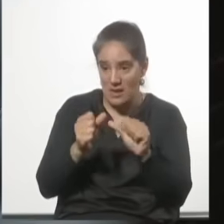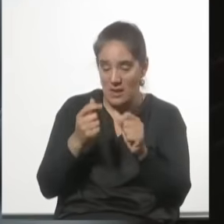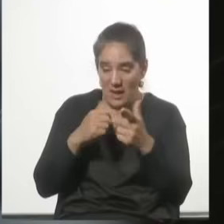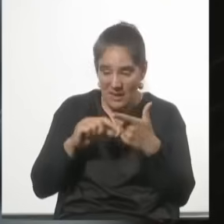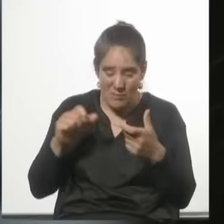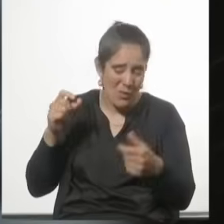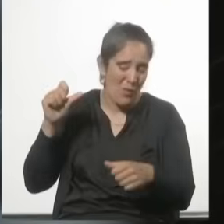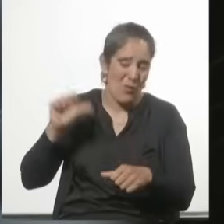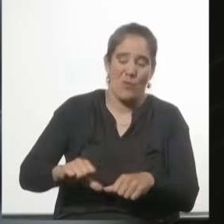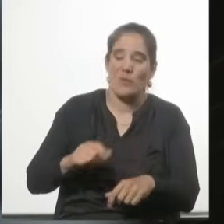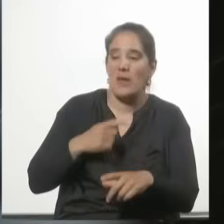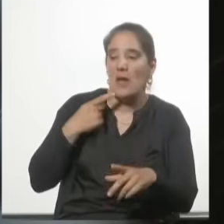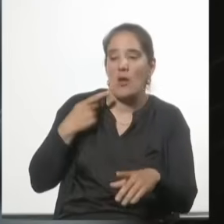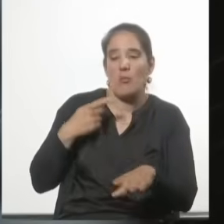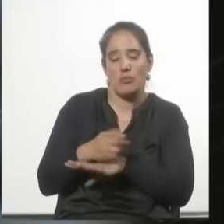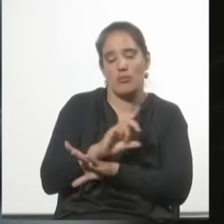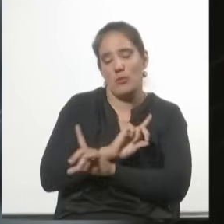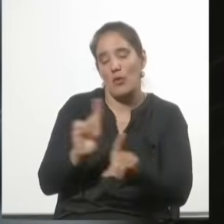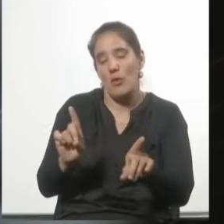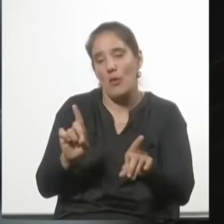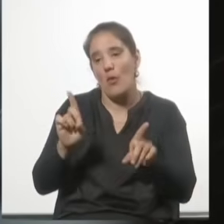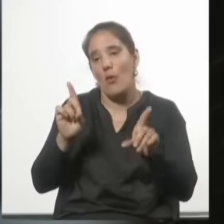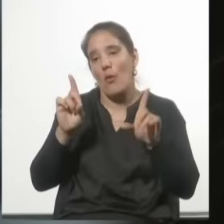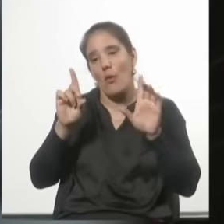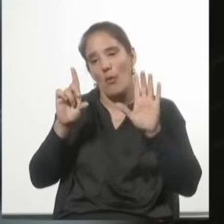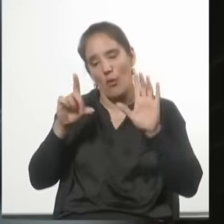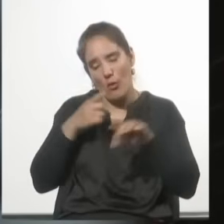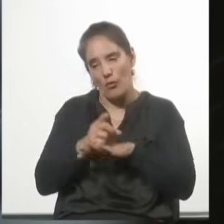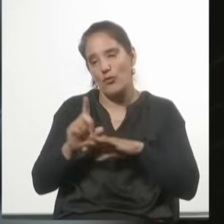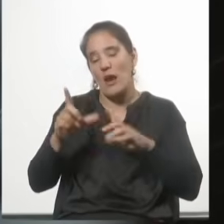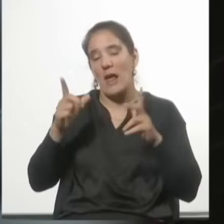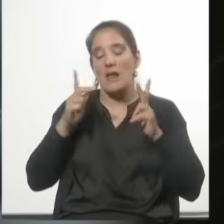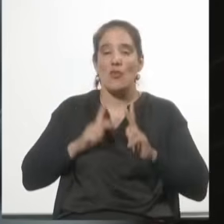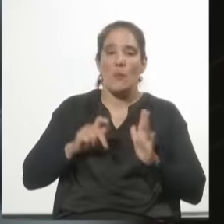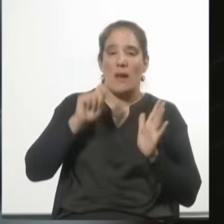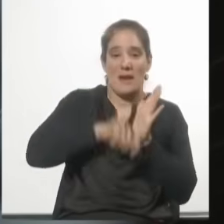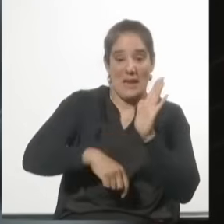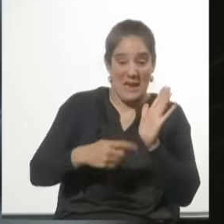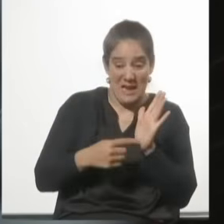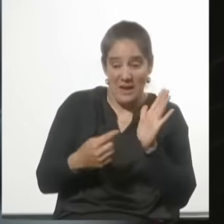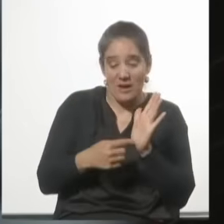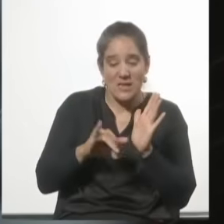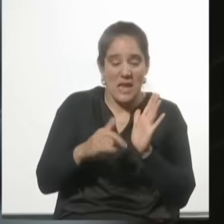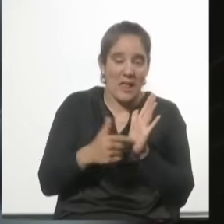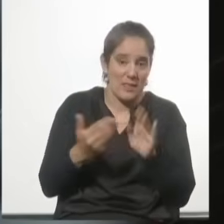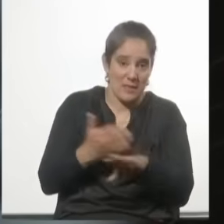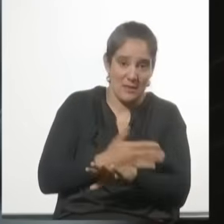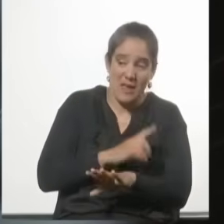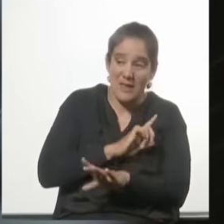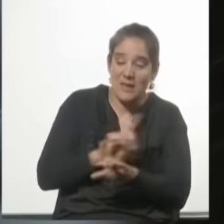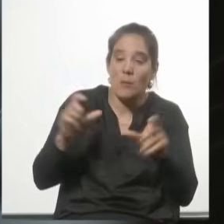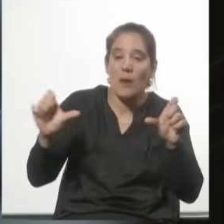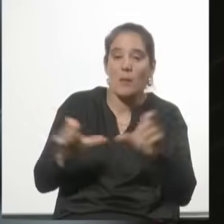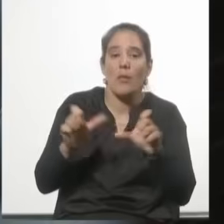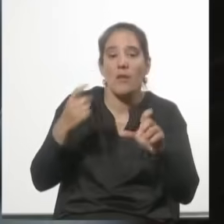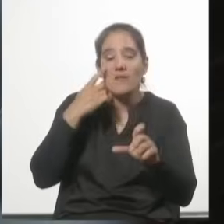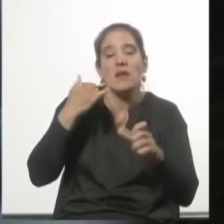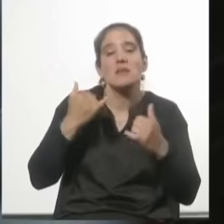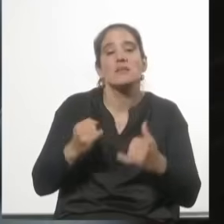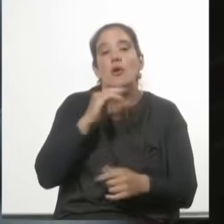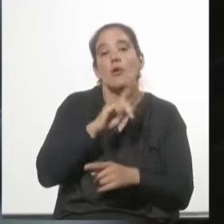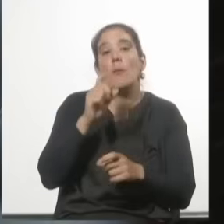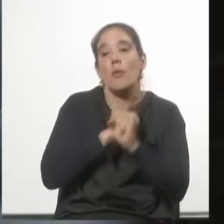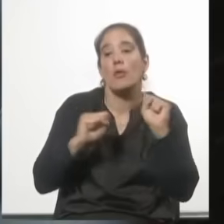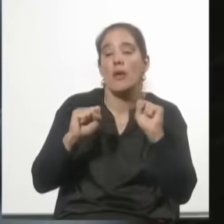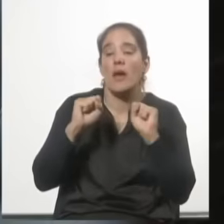formal como en el plano de contenido sustancial, sin tomar los recaudos para analizar la solvencia y